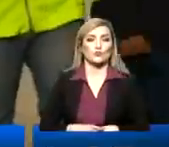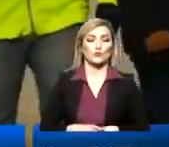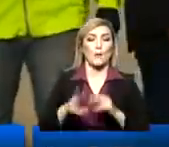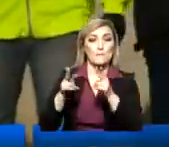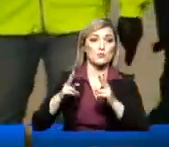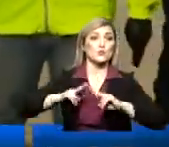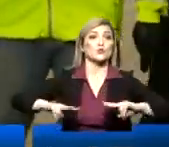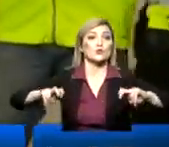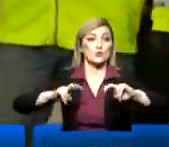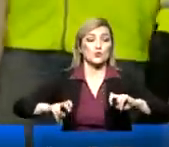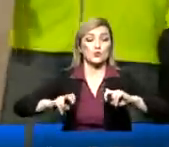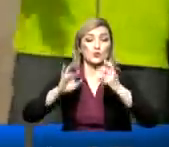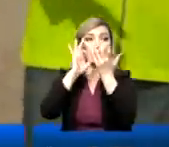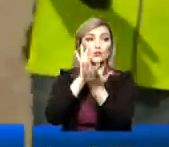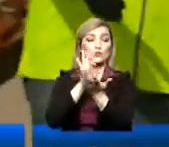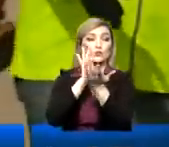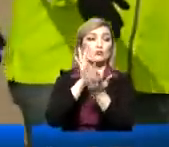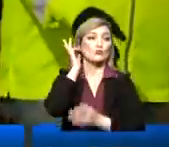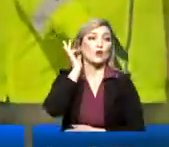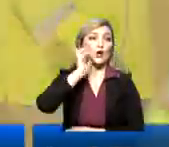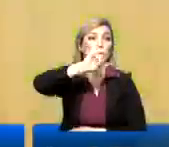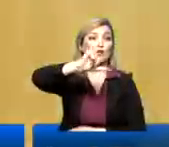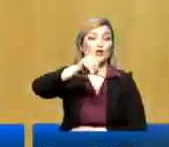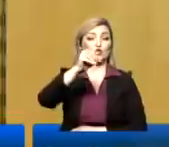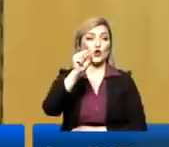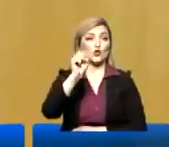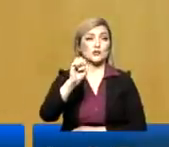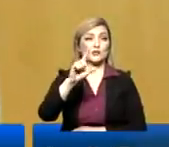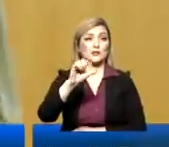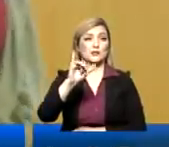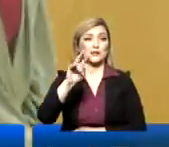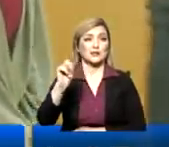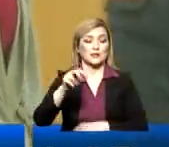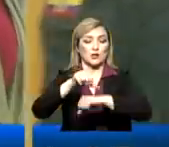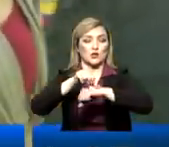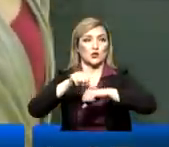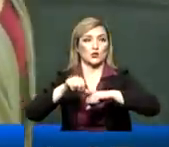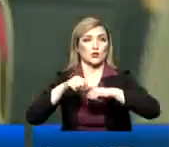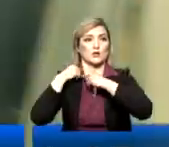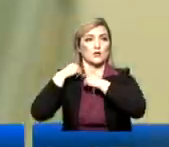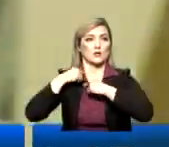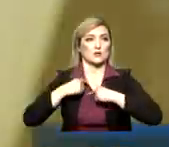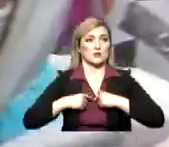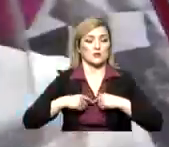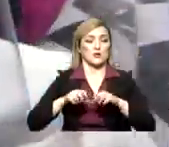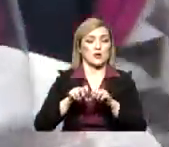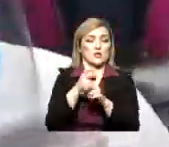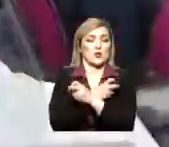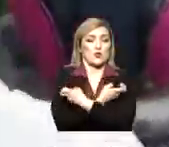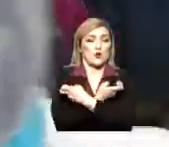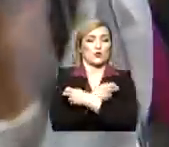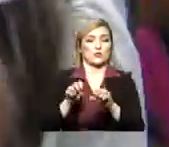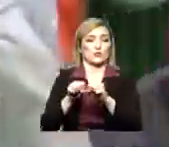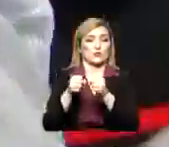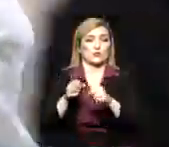misma investigación se tomó la versión de Jocelyn Mieles, su novia, quien fue intervenida quirúrgicamente por una fractura en la clavícula.